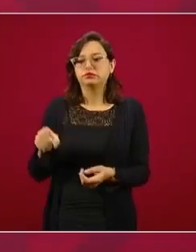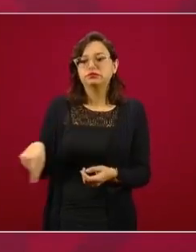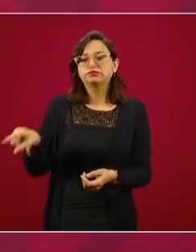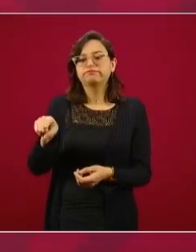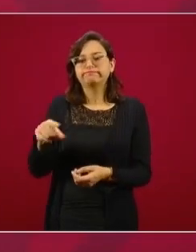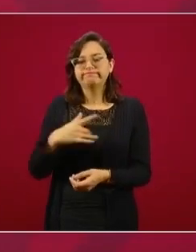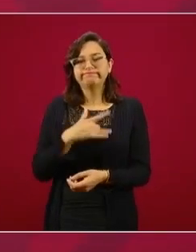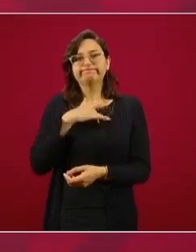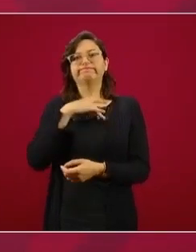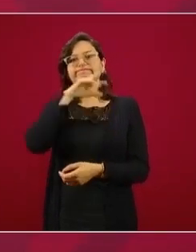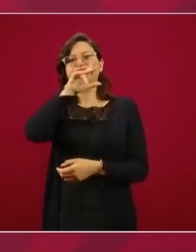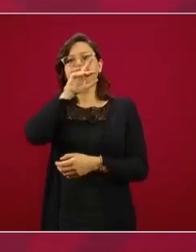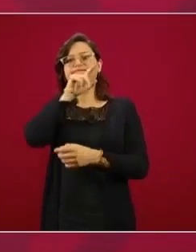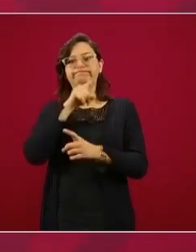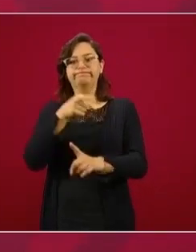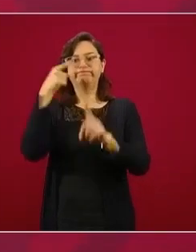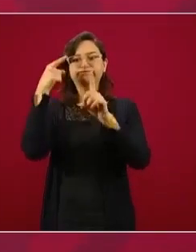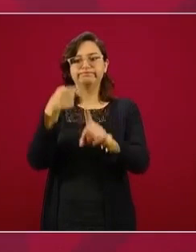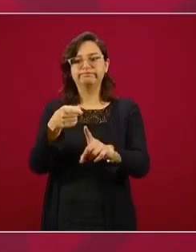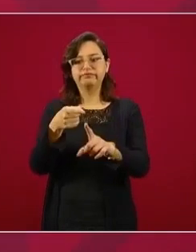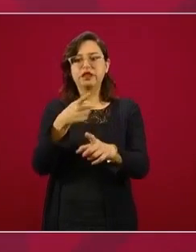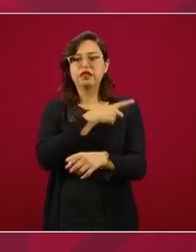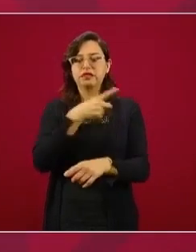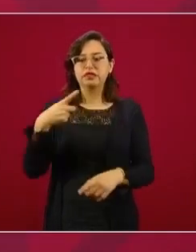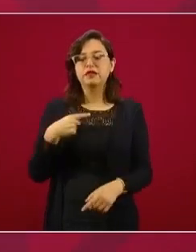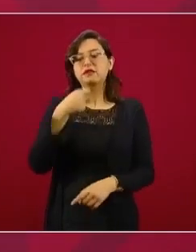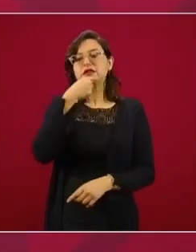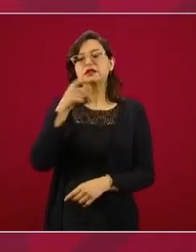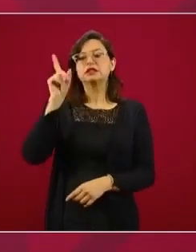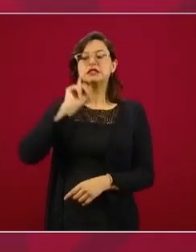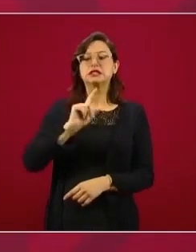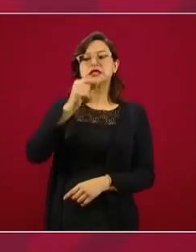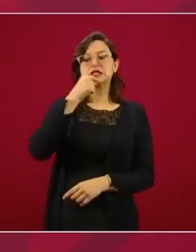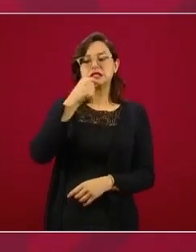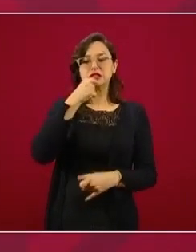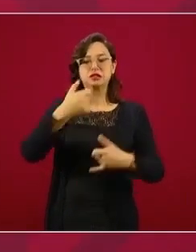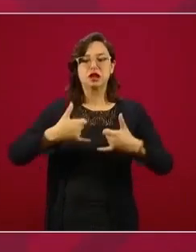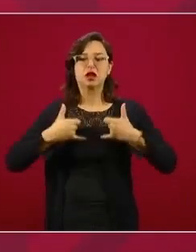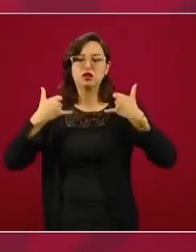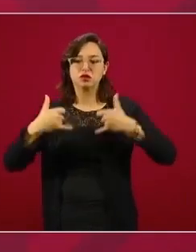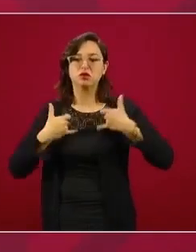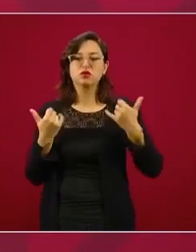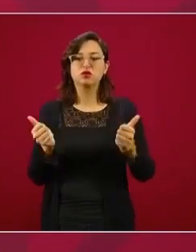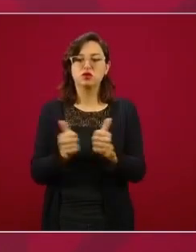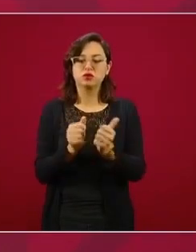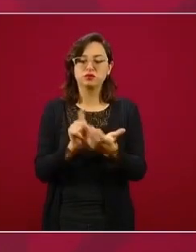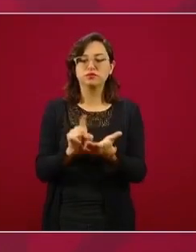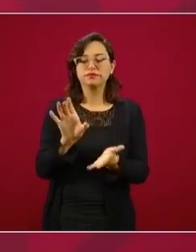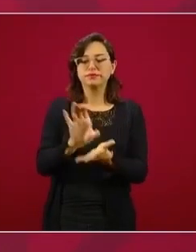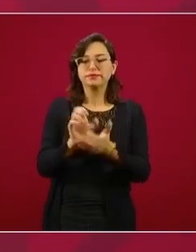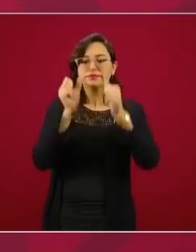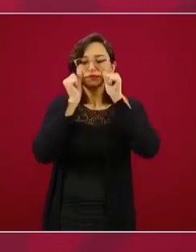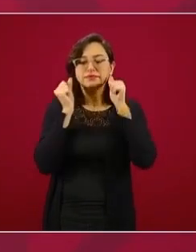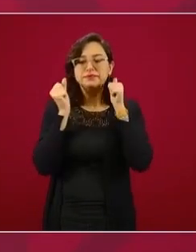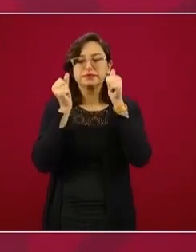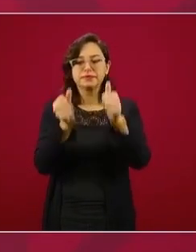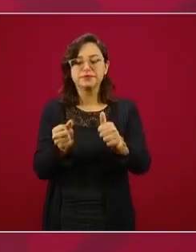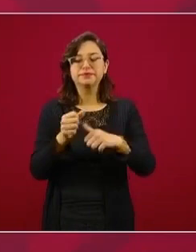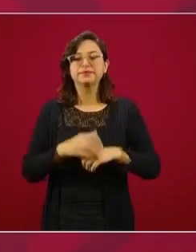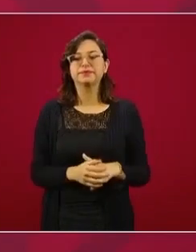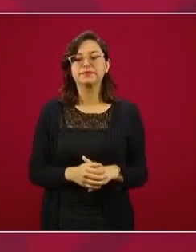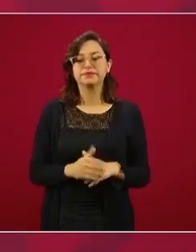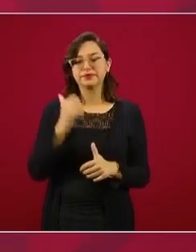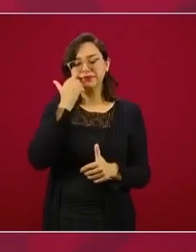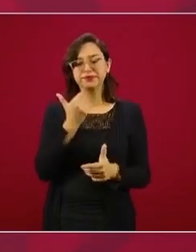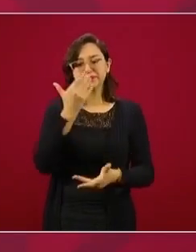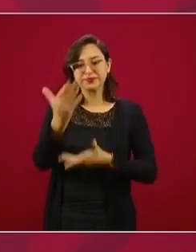preocupación central de atender necesidades de niñas, niños, adolescentes con discapacidad. Esto es lo que les quería